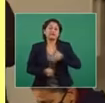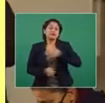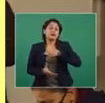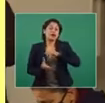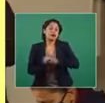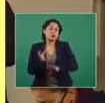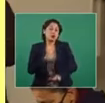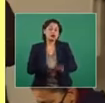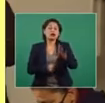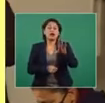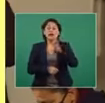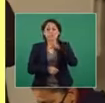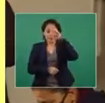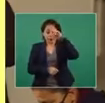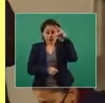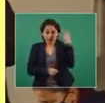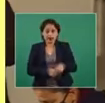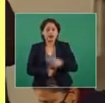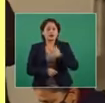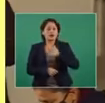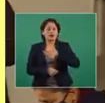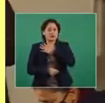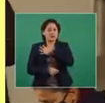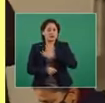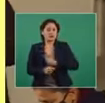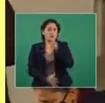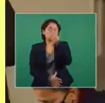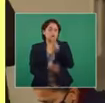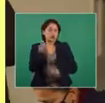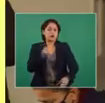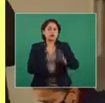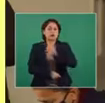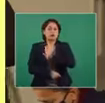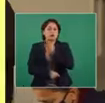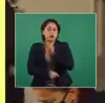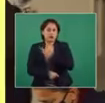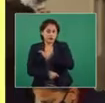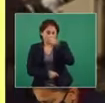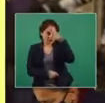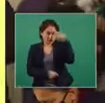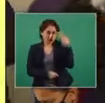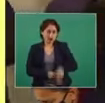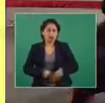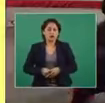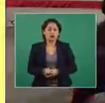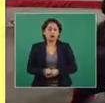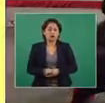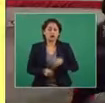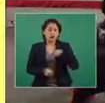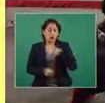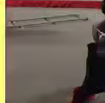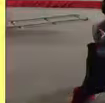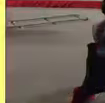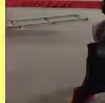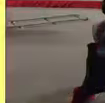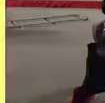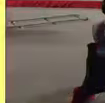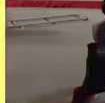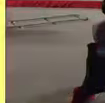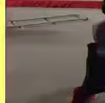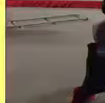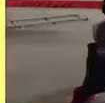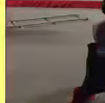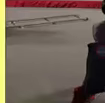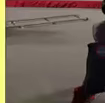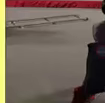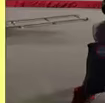son hispano-mexicanos, tienen, por las venas de mis hijos corre sangre mexicana. Yo este país lo quiero mucho. Las relaciones que ha habido entre España y México, presidente,